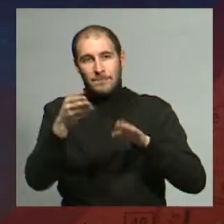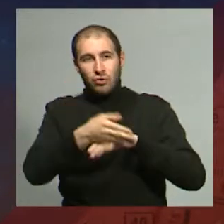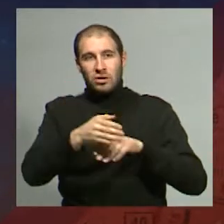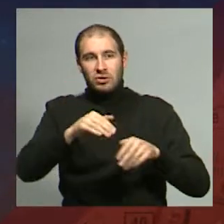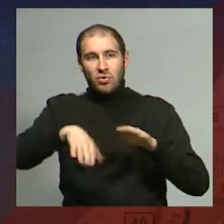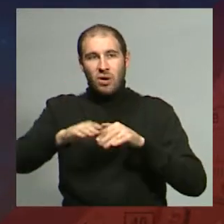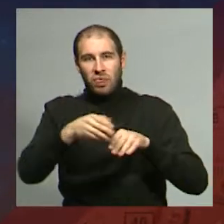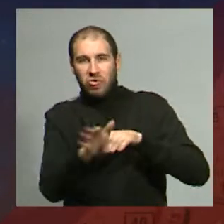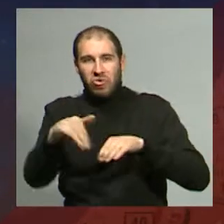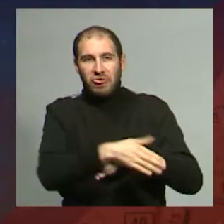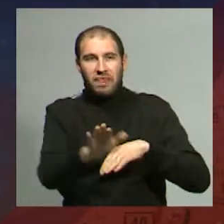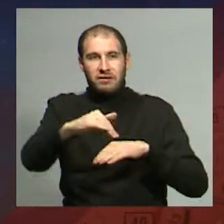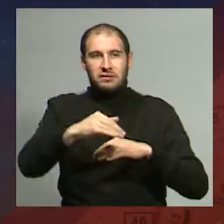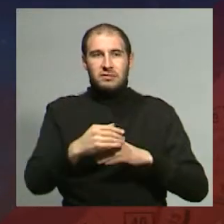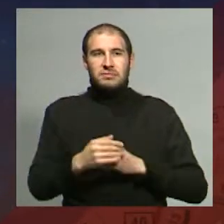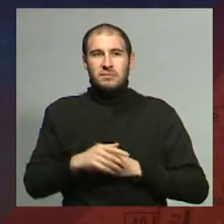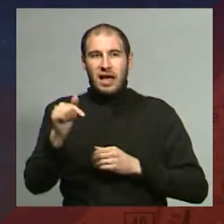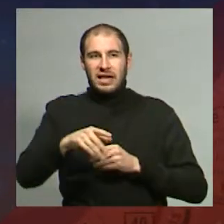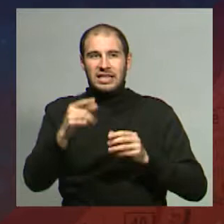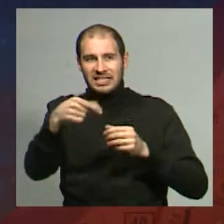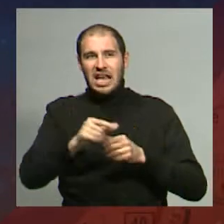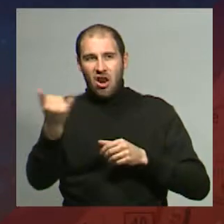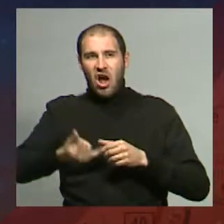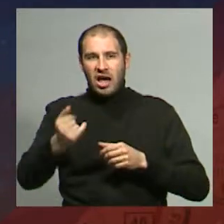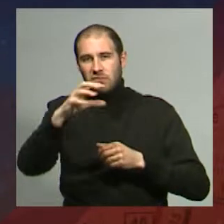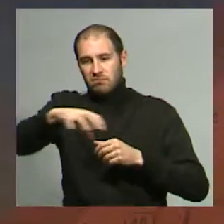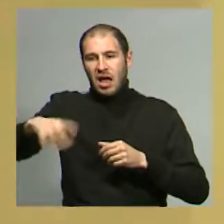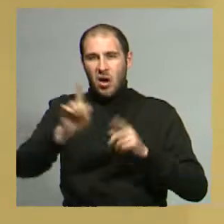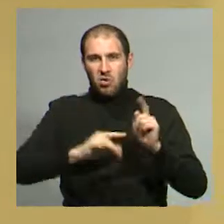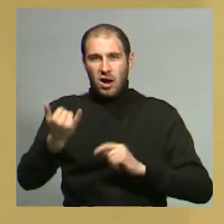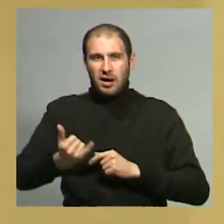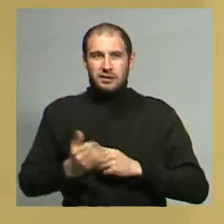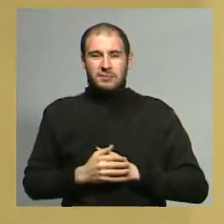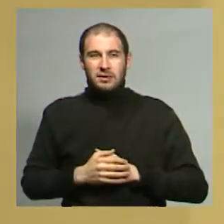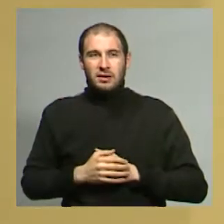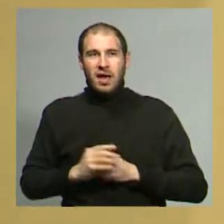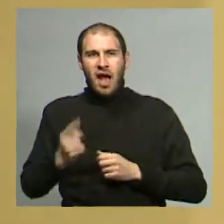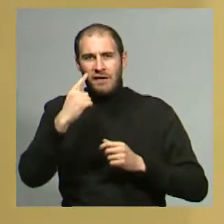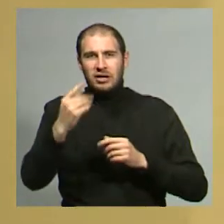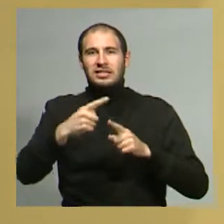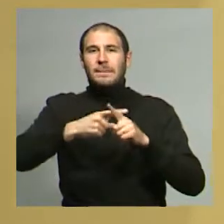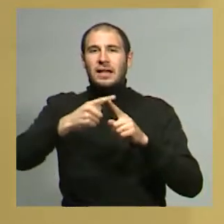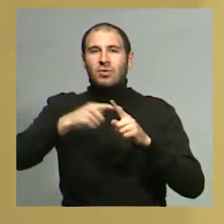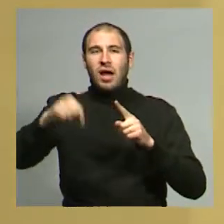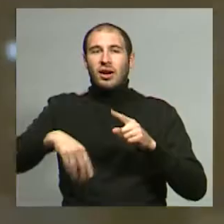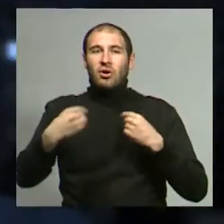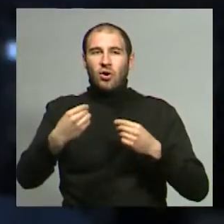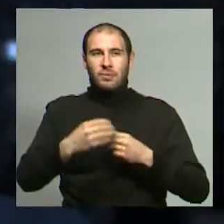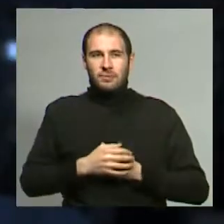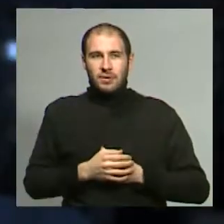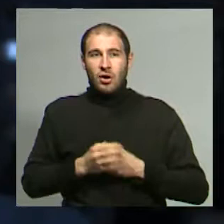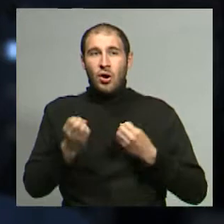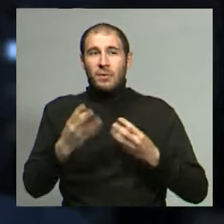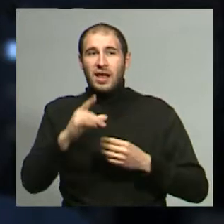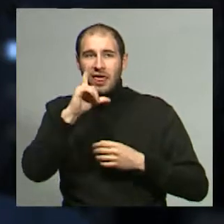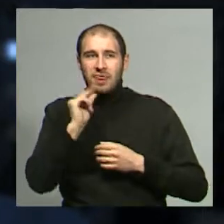calzada resbaladiza y presencia de hielo en algunos tramos. Analizamos cómo está la temperatura en Mendoza, porque ha